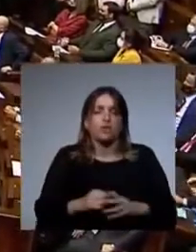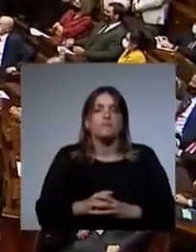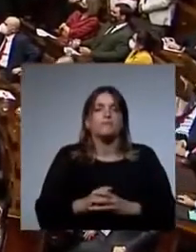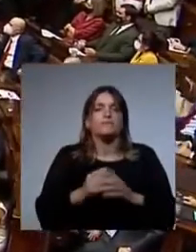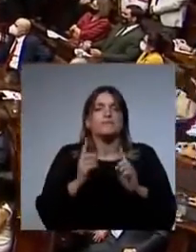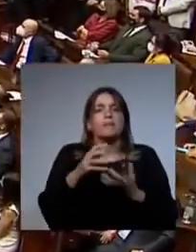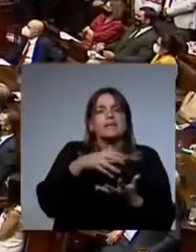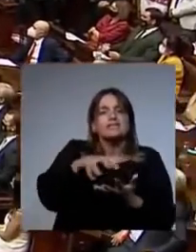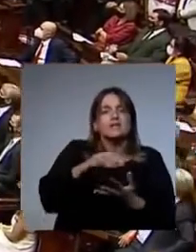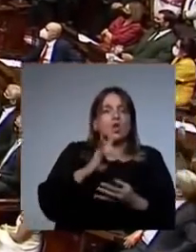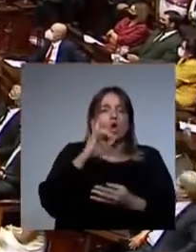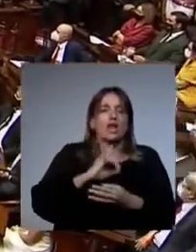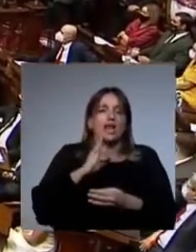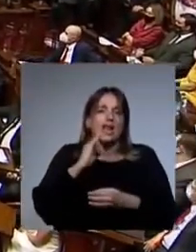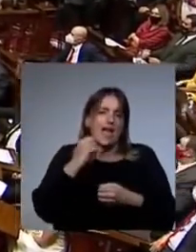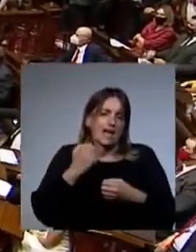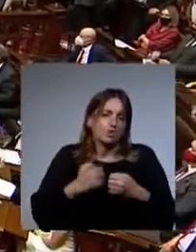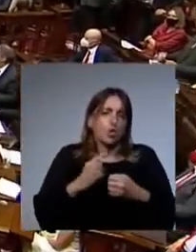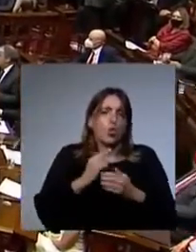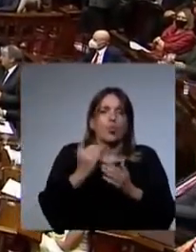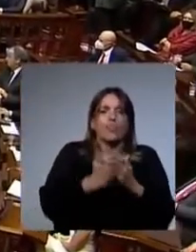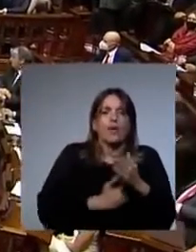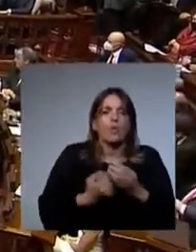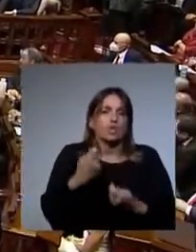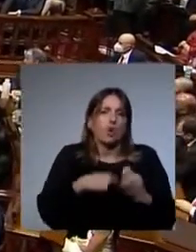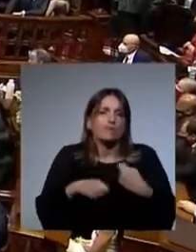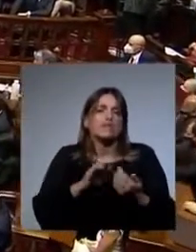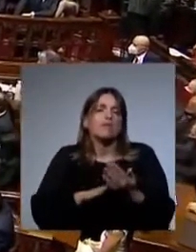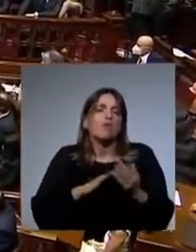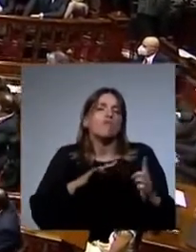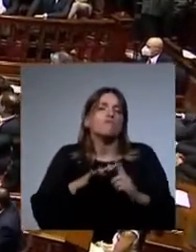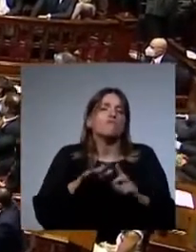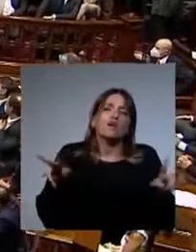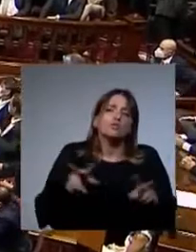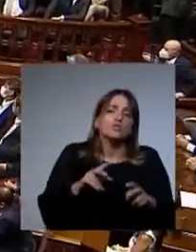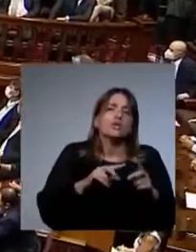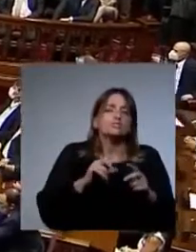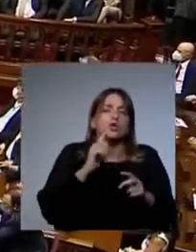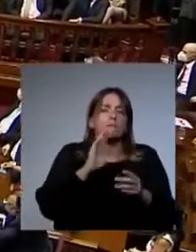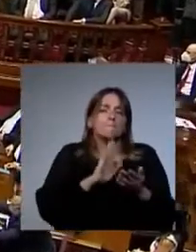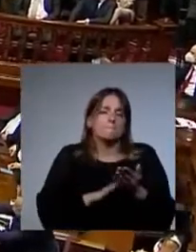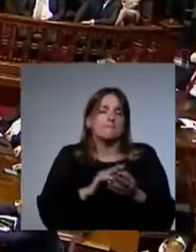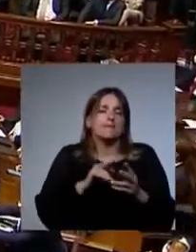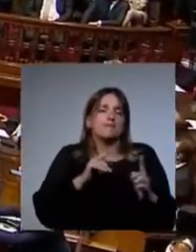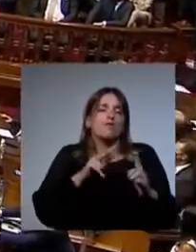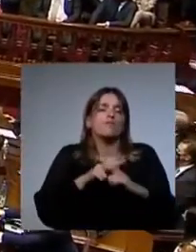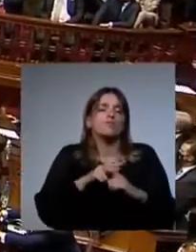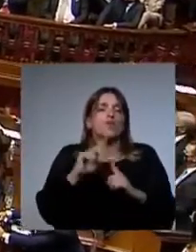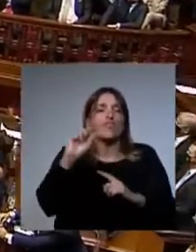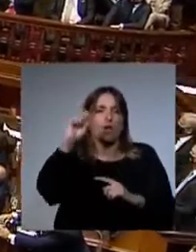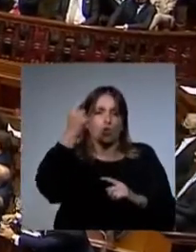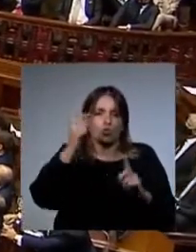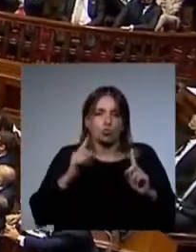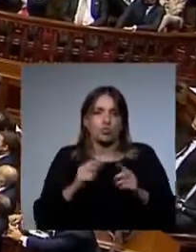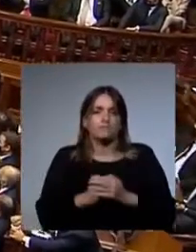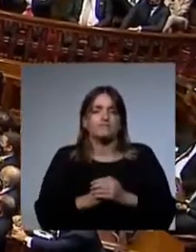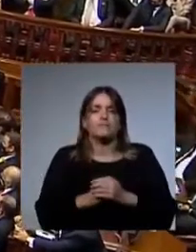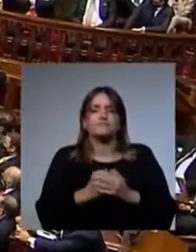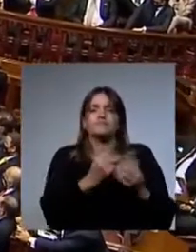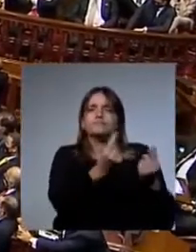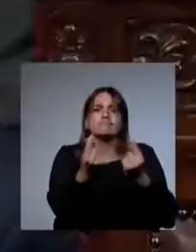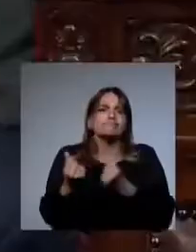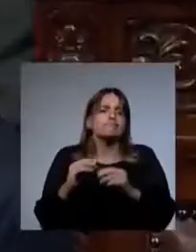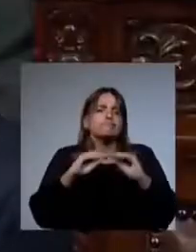El sector lácteo tuvo un descuento comercial sobre la facturación del cargo de energía eléctrica. Los montos